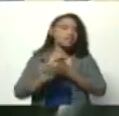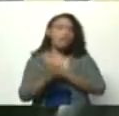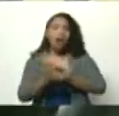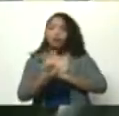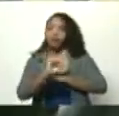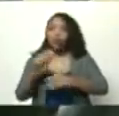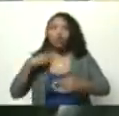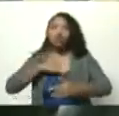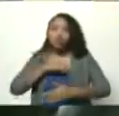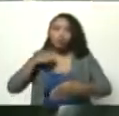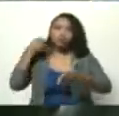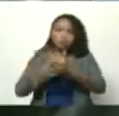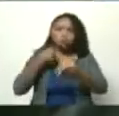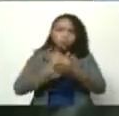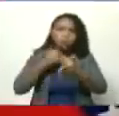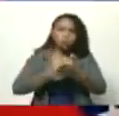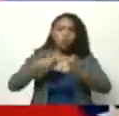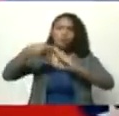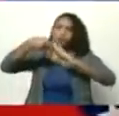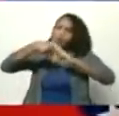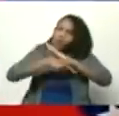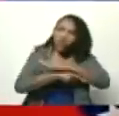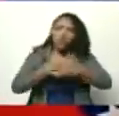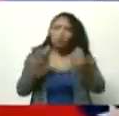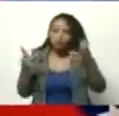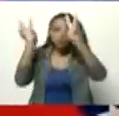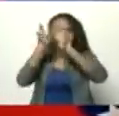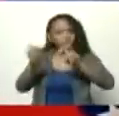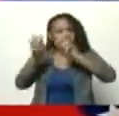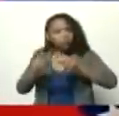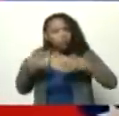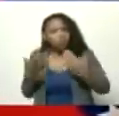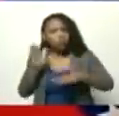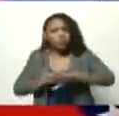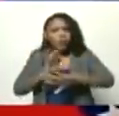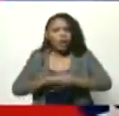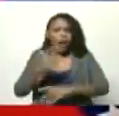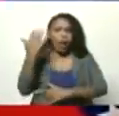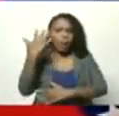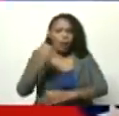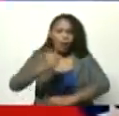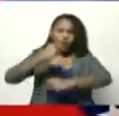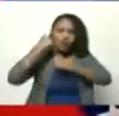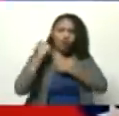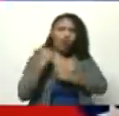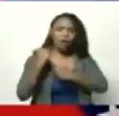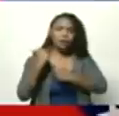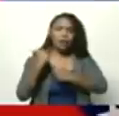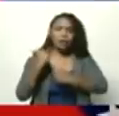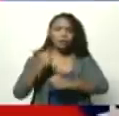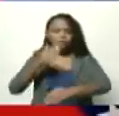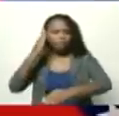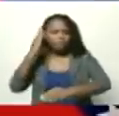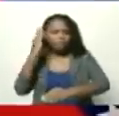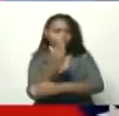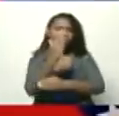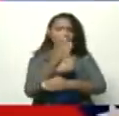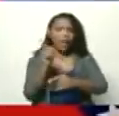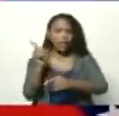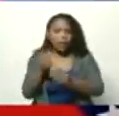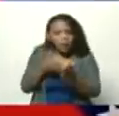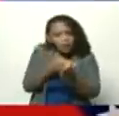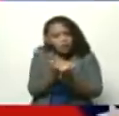de combatir a fondo y con mano de hierro estas desviaciones y